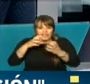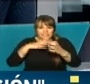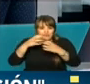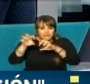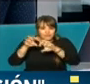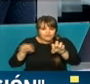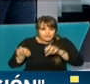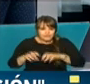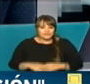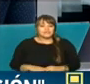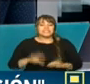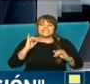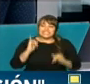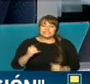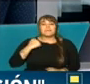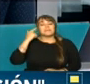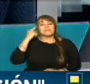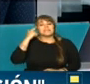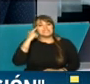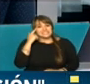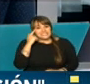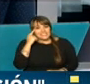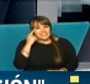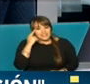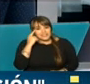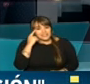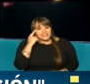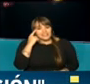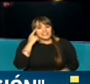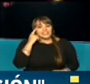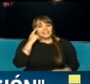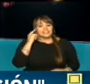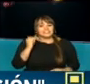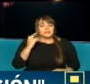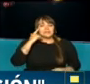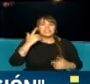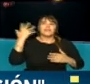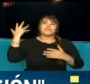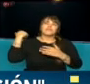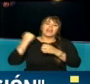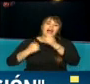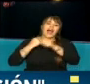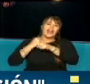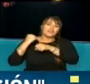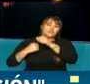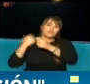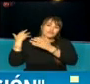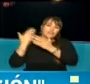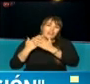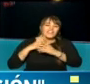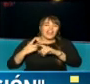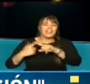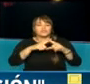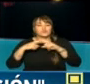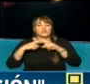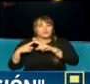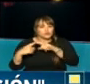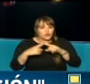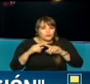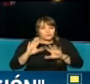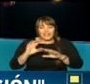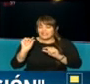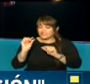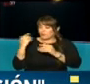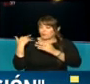Lo pensé cuando hace algunos años se dio esta discusión. Hace poco tiempo